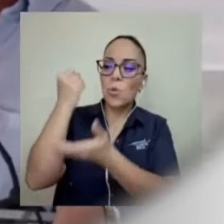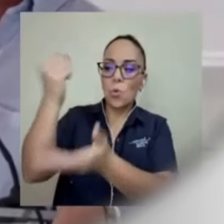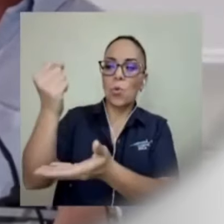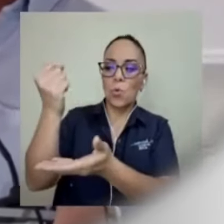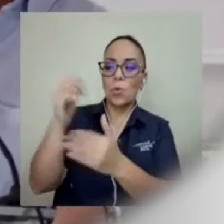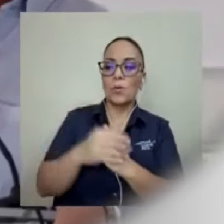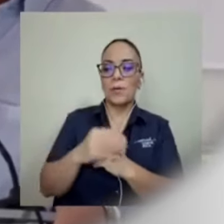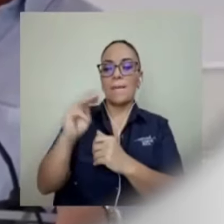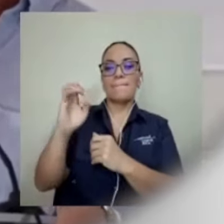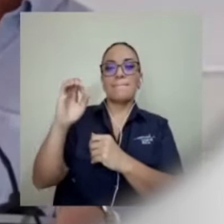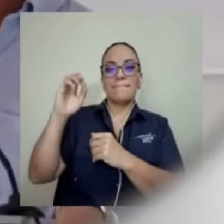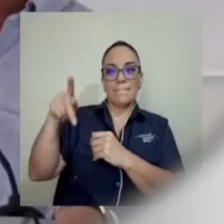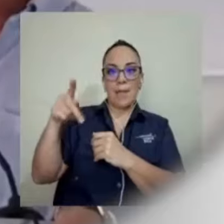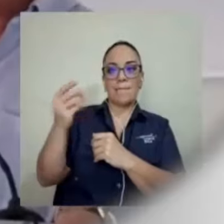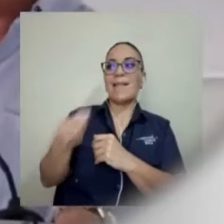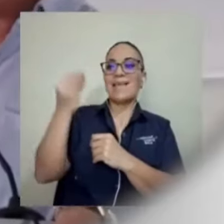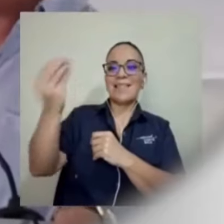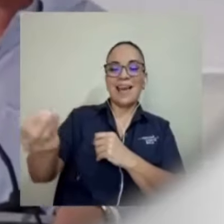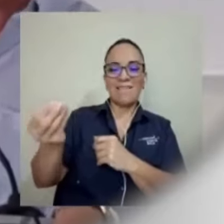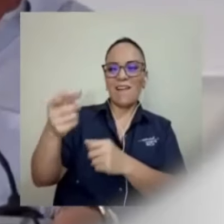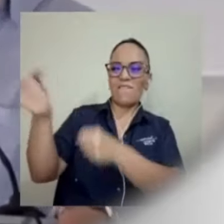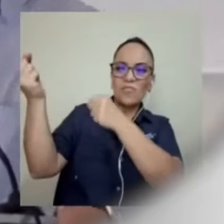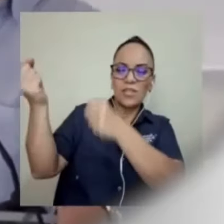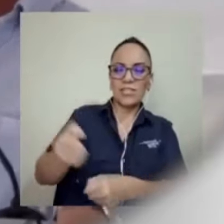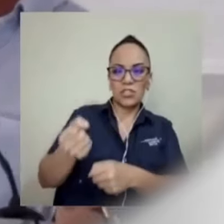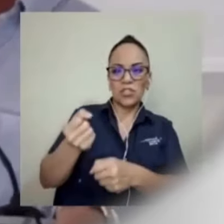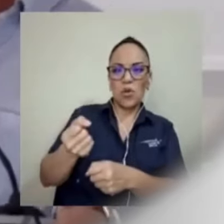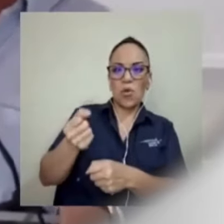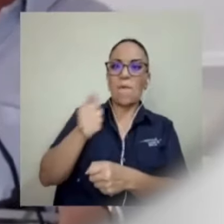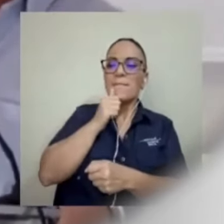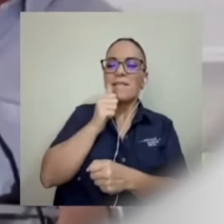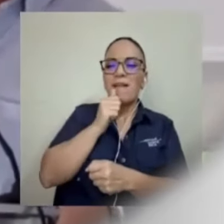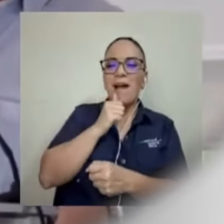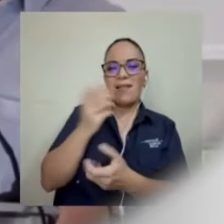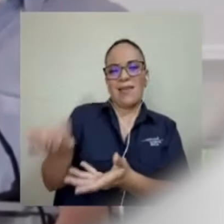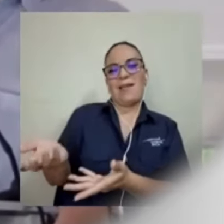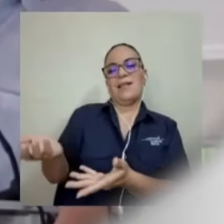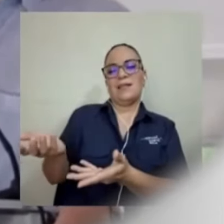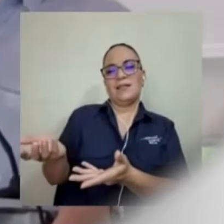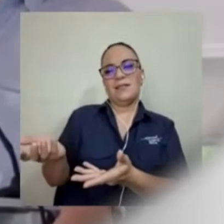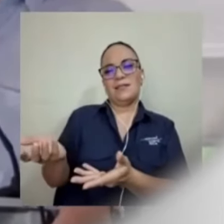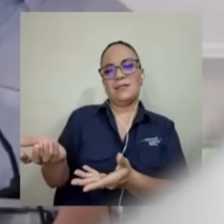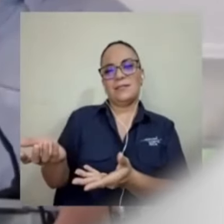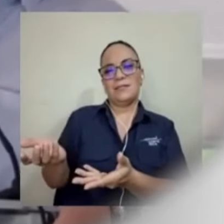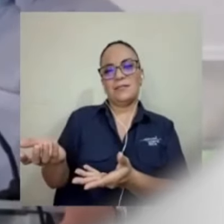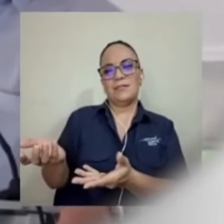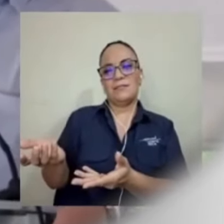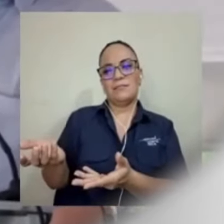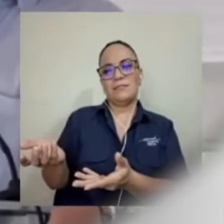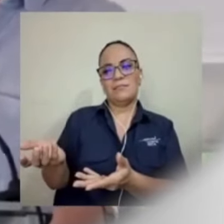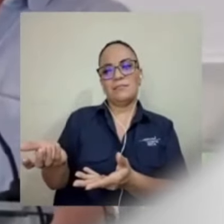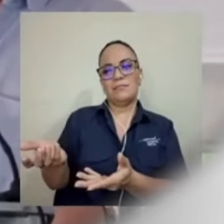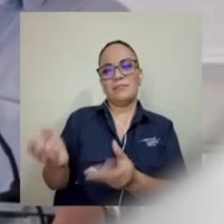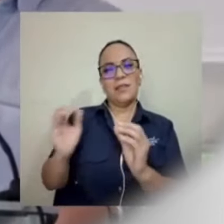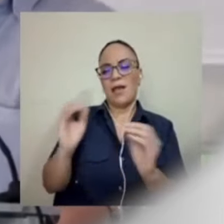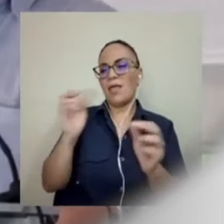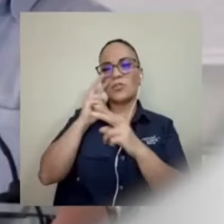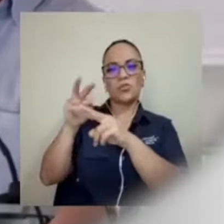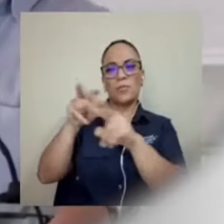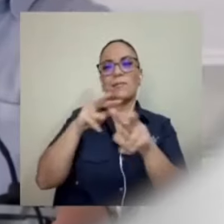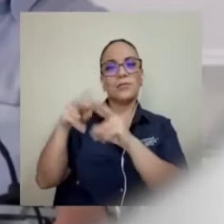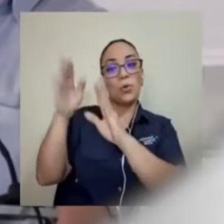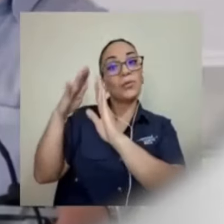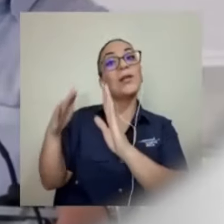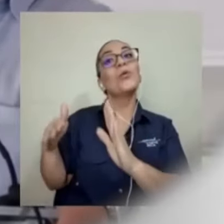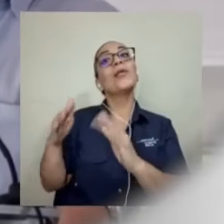el mep a una fundación privada sin supervisión de la